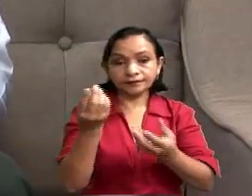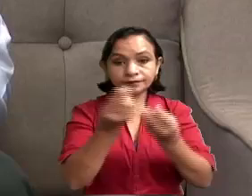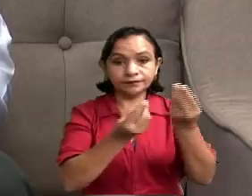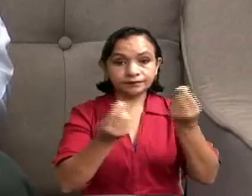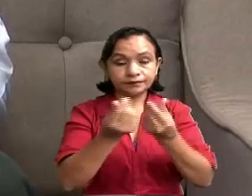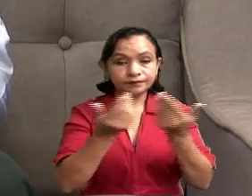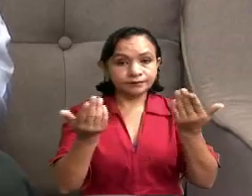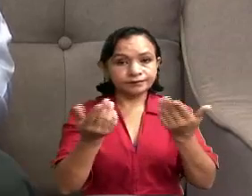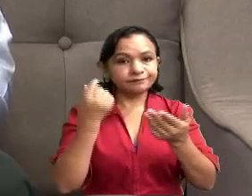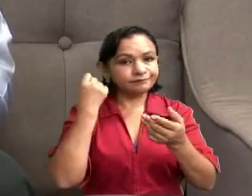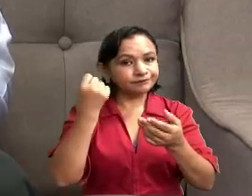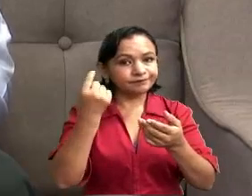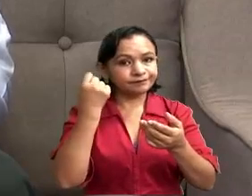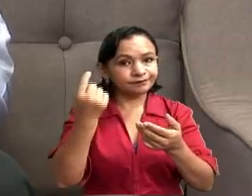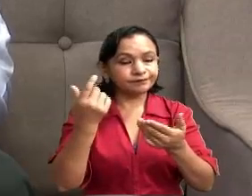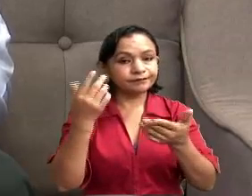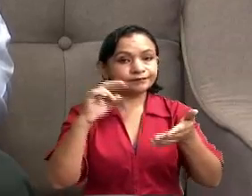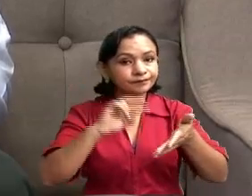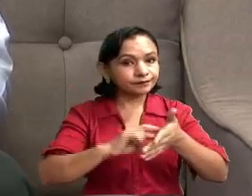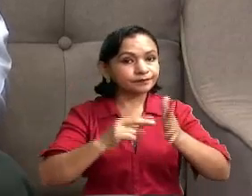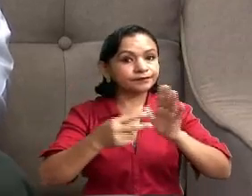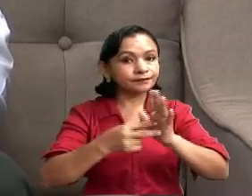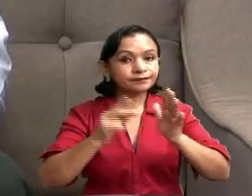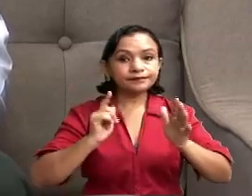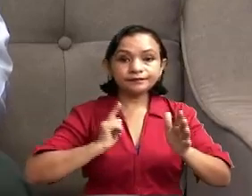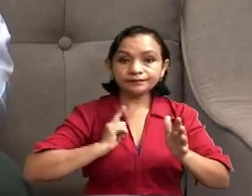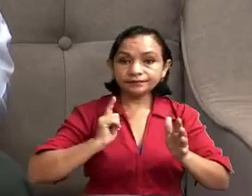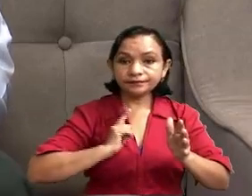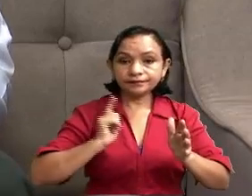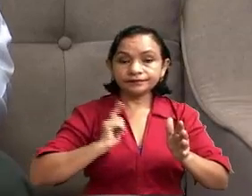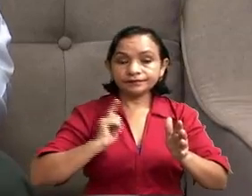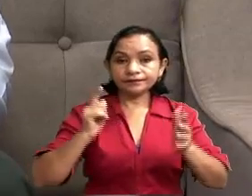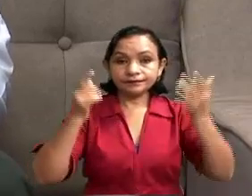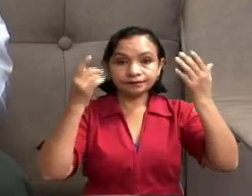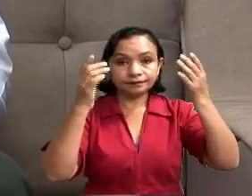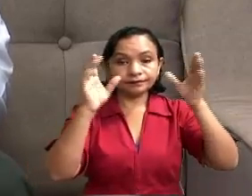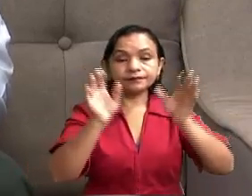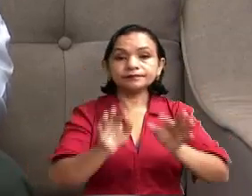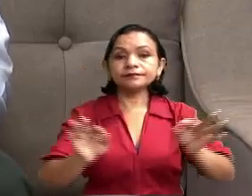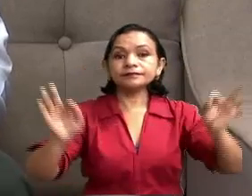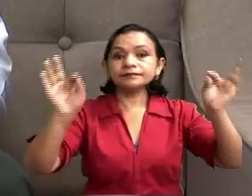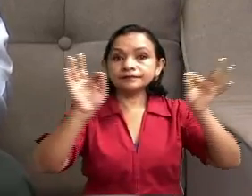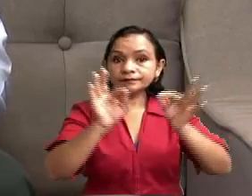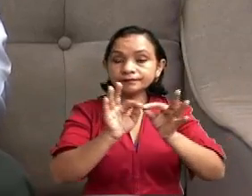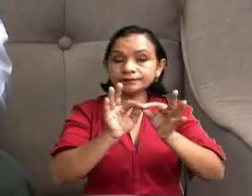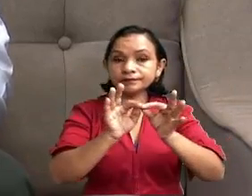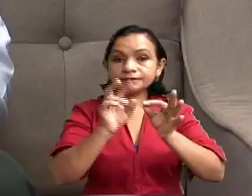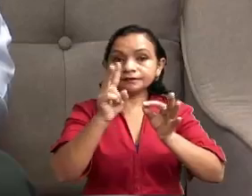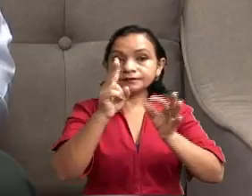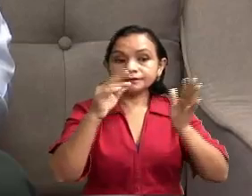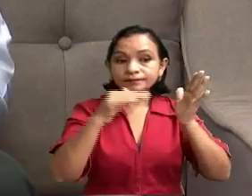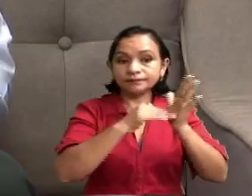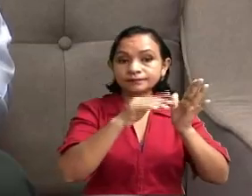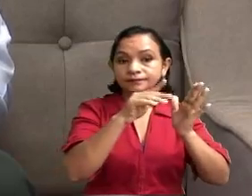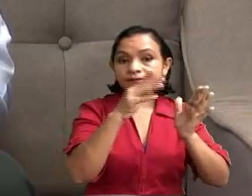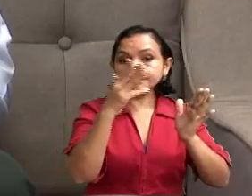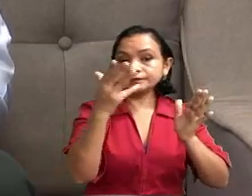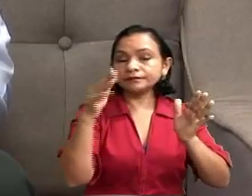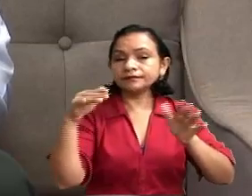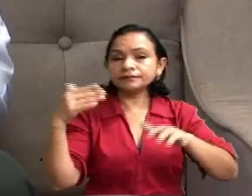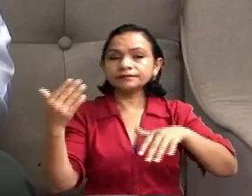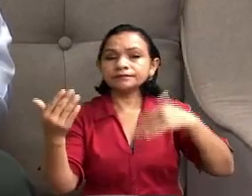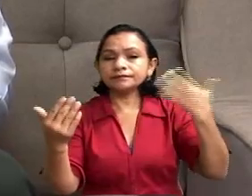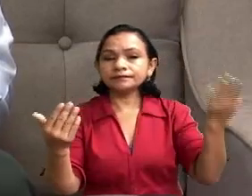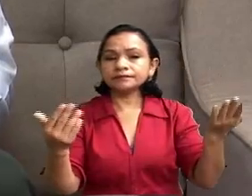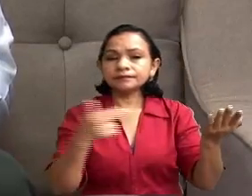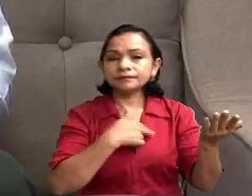cual no pasó. En ese sentido, entendemos que hubo medidas bastante importantes, pero para el 2019, ¿cuáles fueron algunas de las